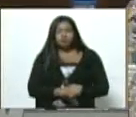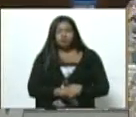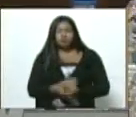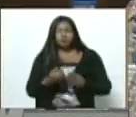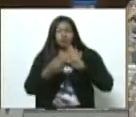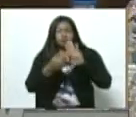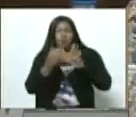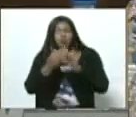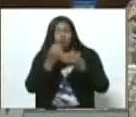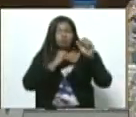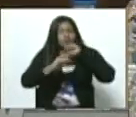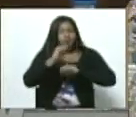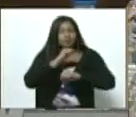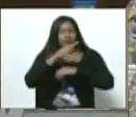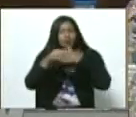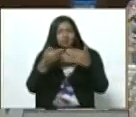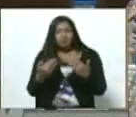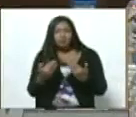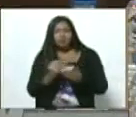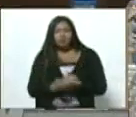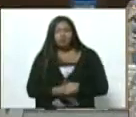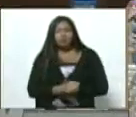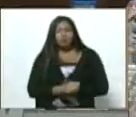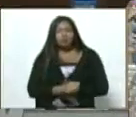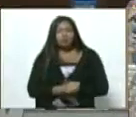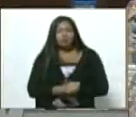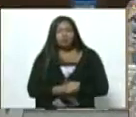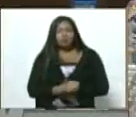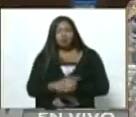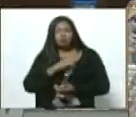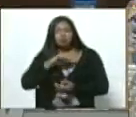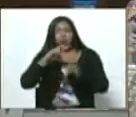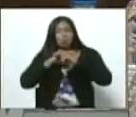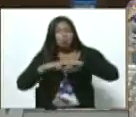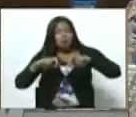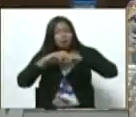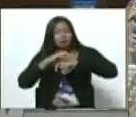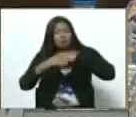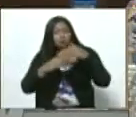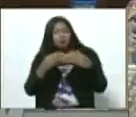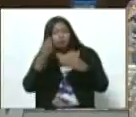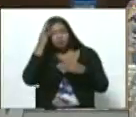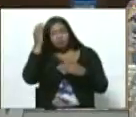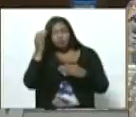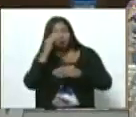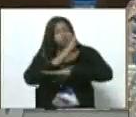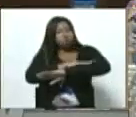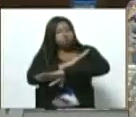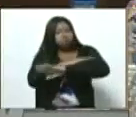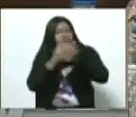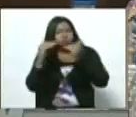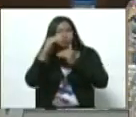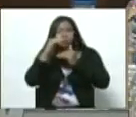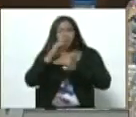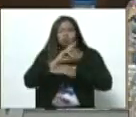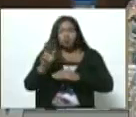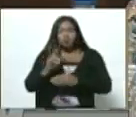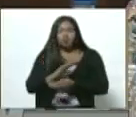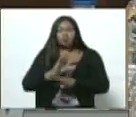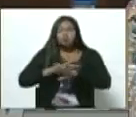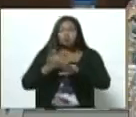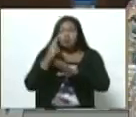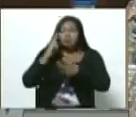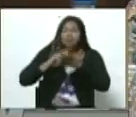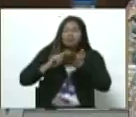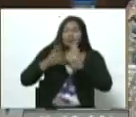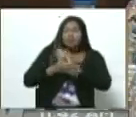argumentos de defensa o también de objeciones. Entonces ahora revisamos nosotros desde el Consejo Moral Republicano, porque